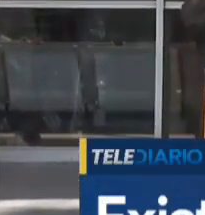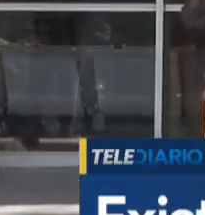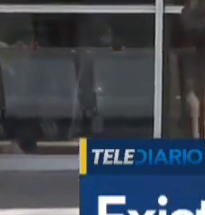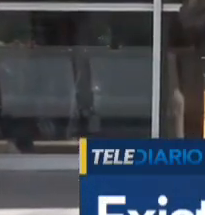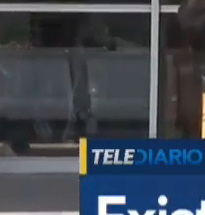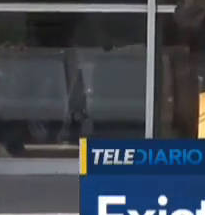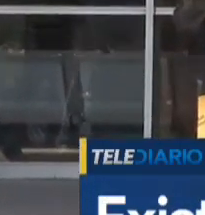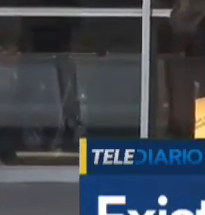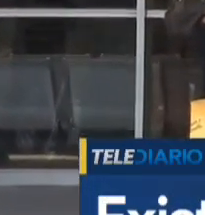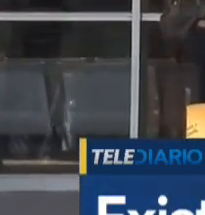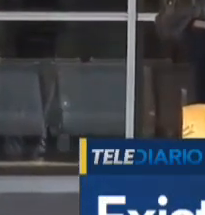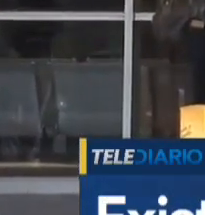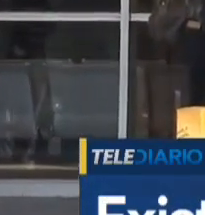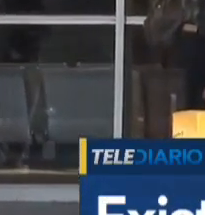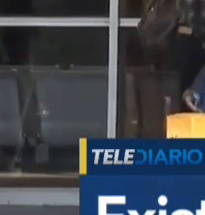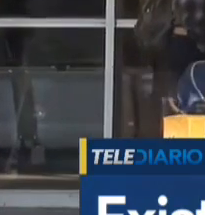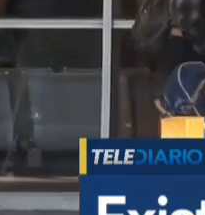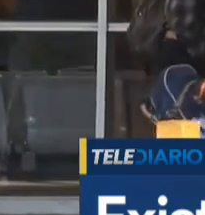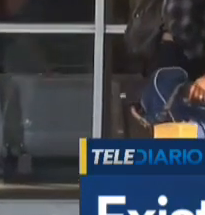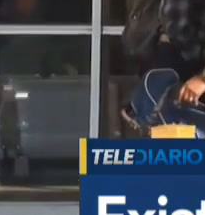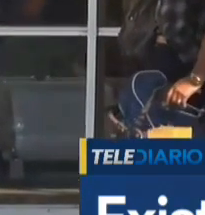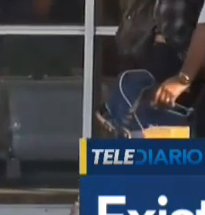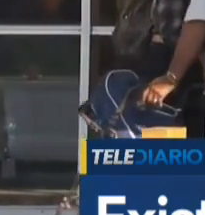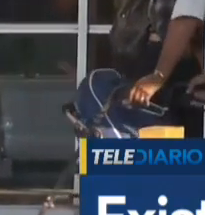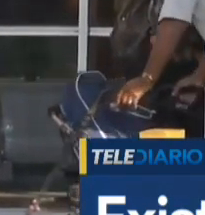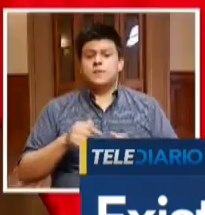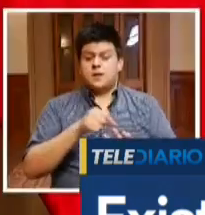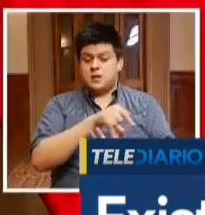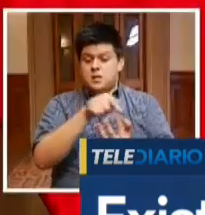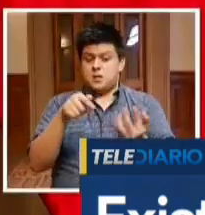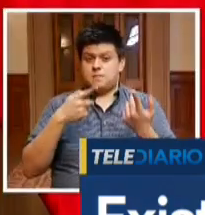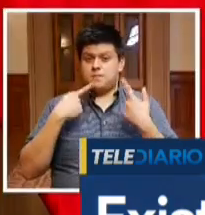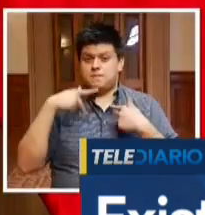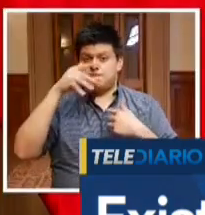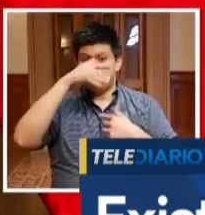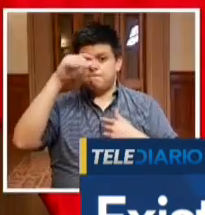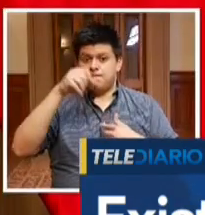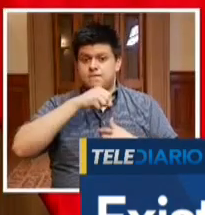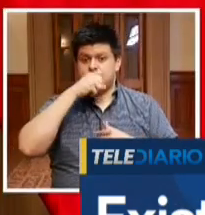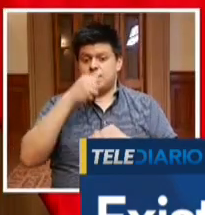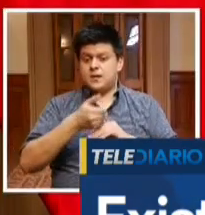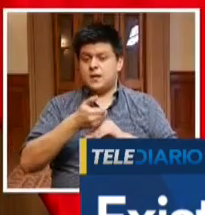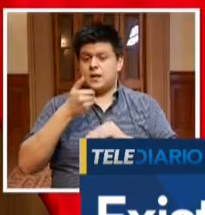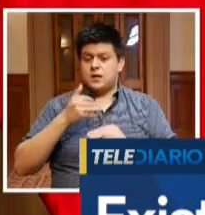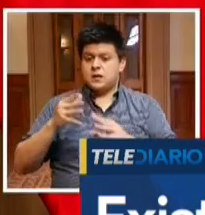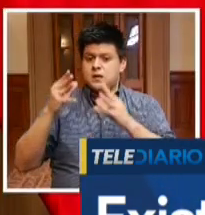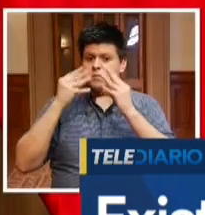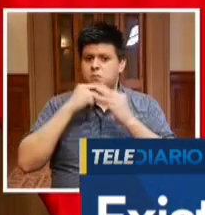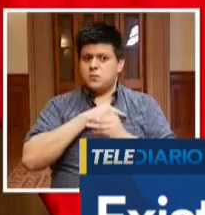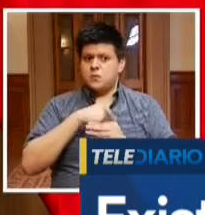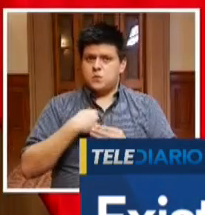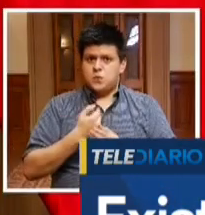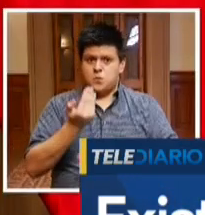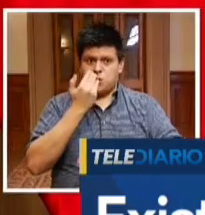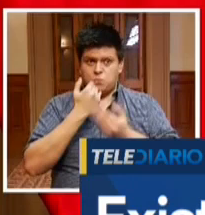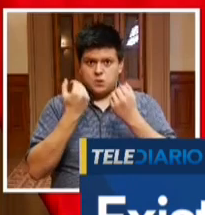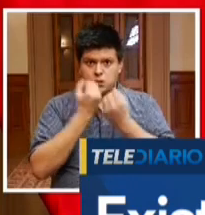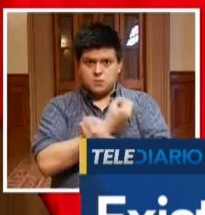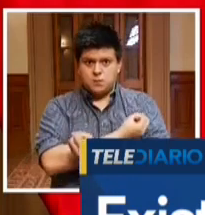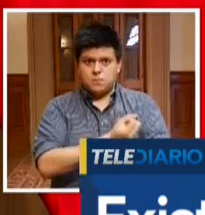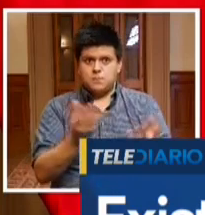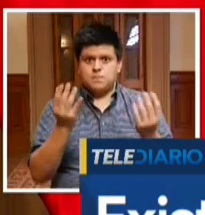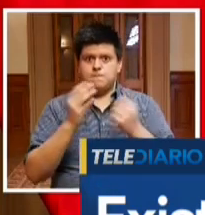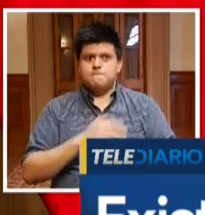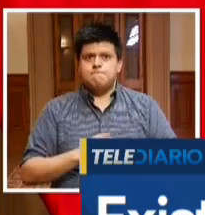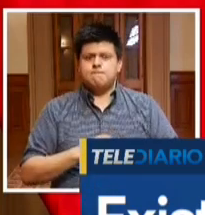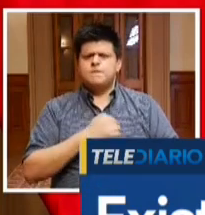estado, Manuel de la O. Luego de que el Sistema Nacional de Vigilancia Epidemiológica esa enfermedad en algunas personas, el funcionario